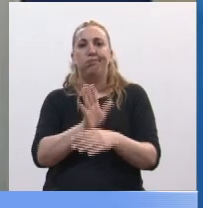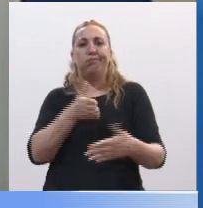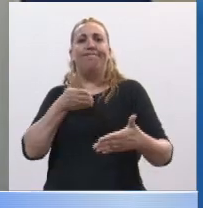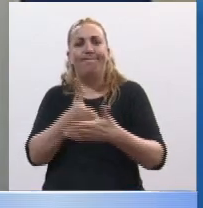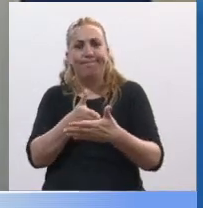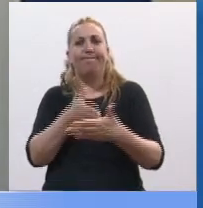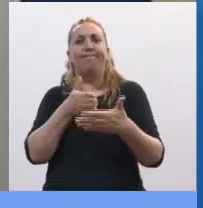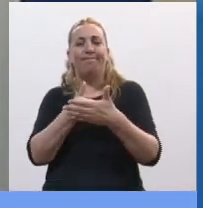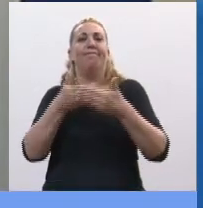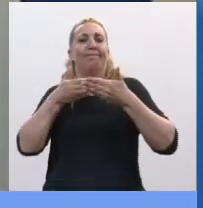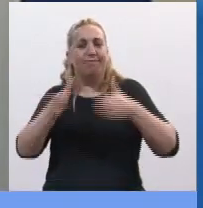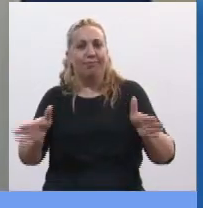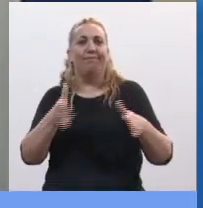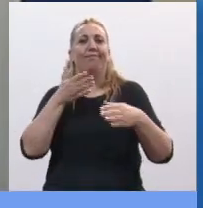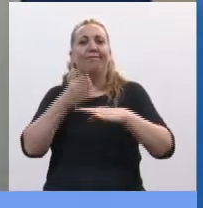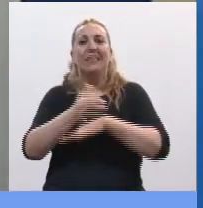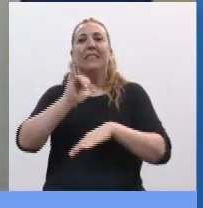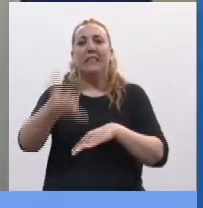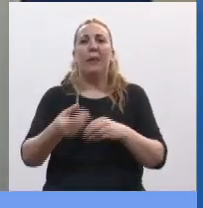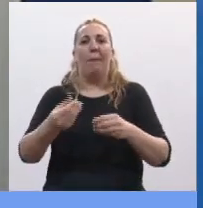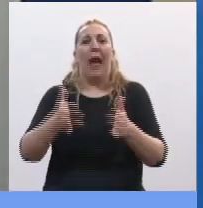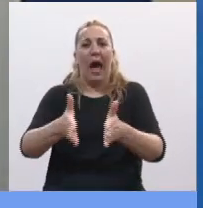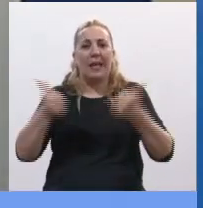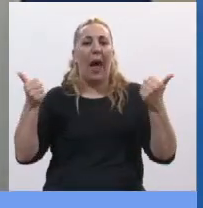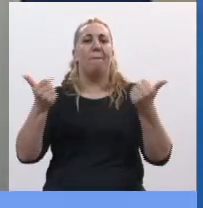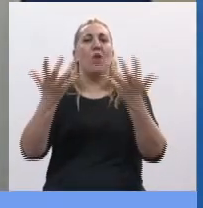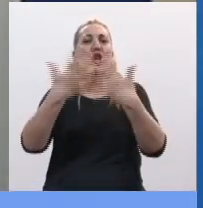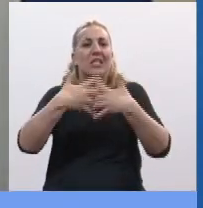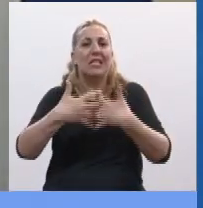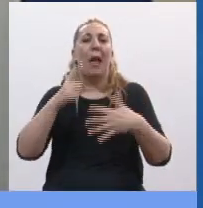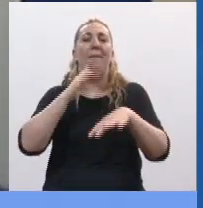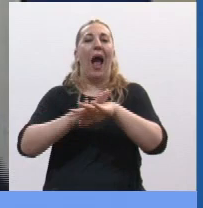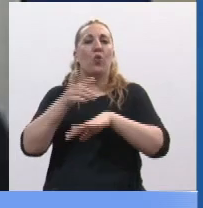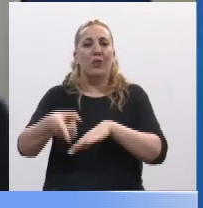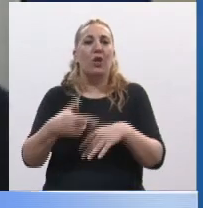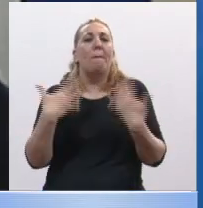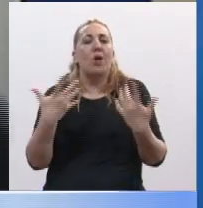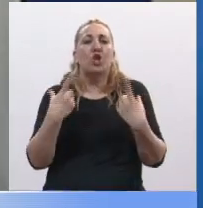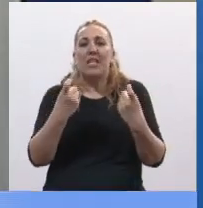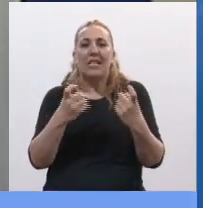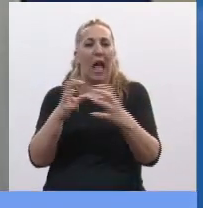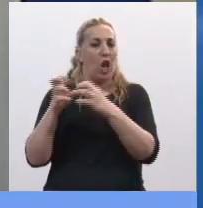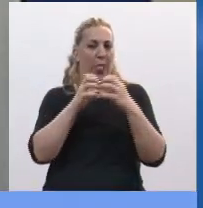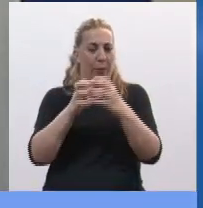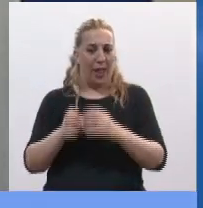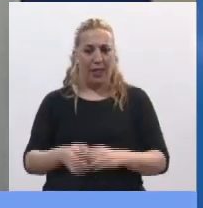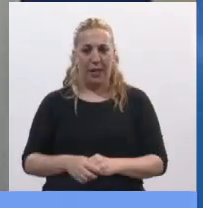destrabaríamos ese ímpetu que se frenó para acelerar ahora sí el sistema acusatorio. Por eso es necesario que lo